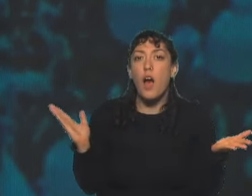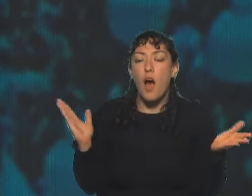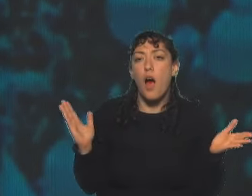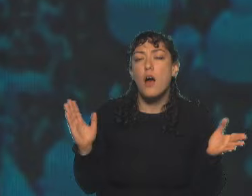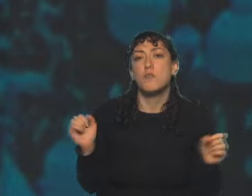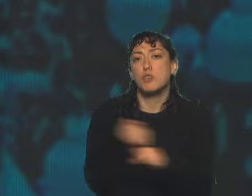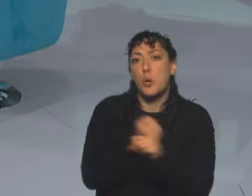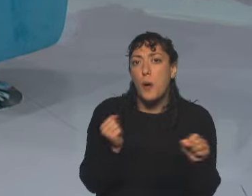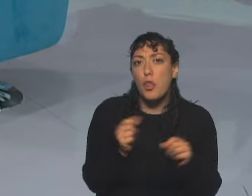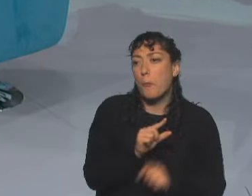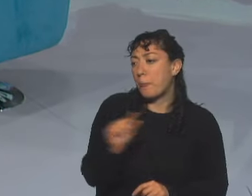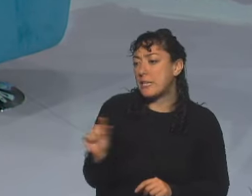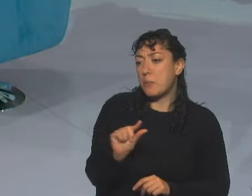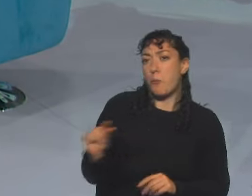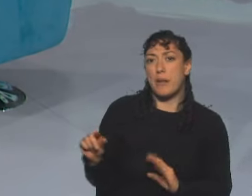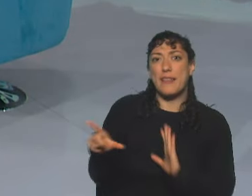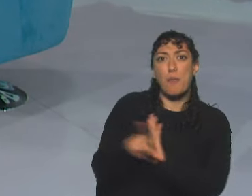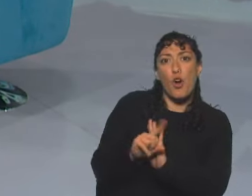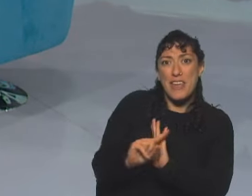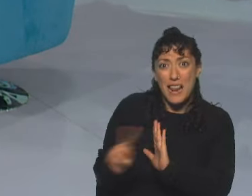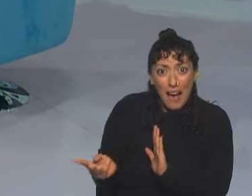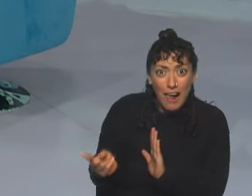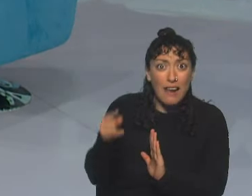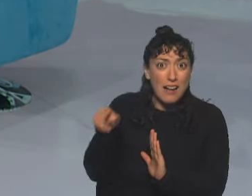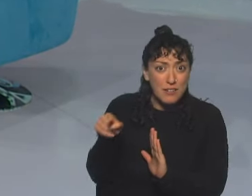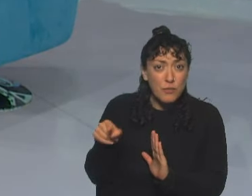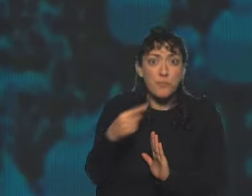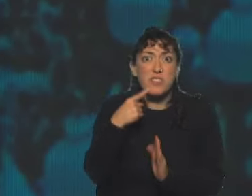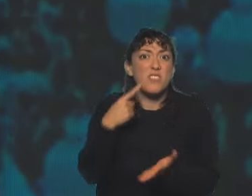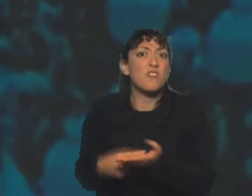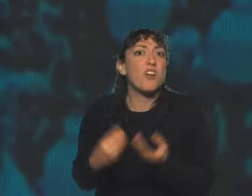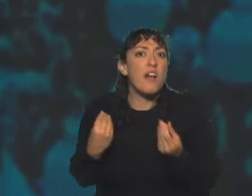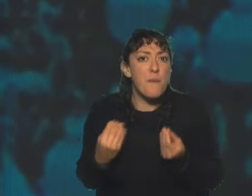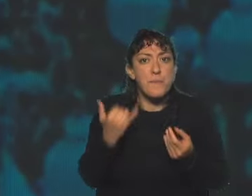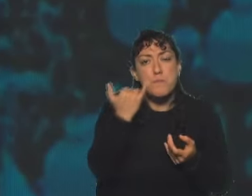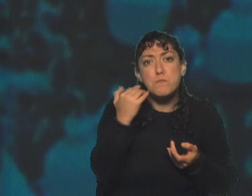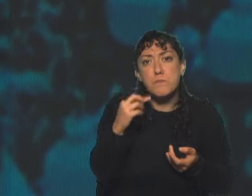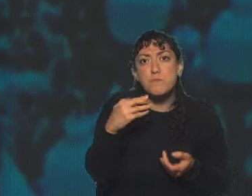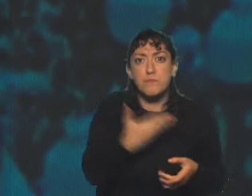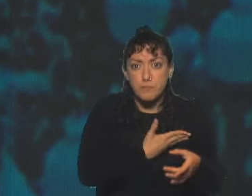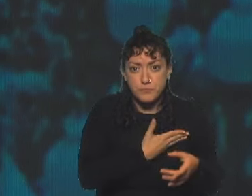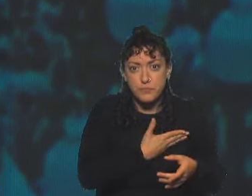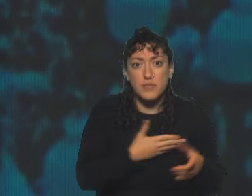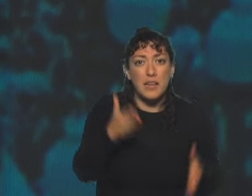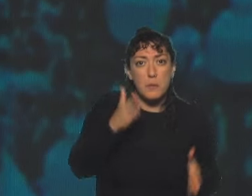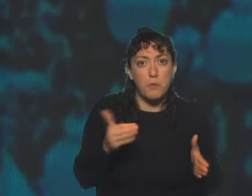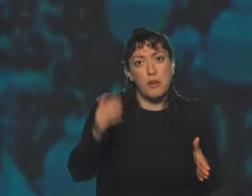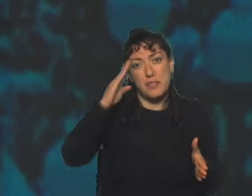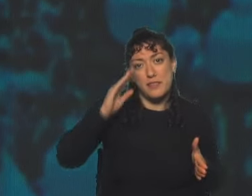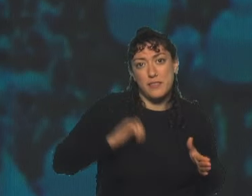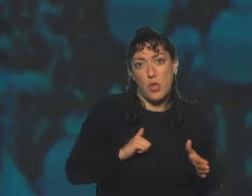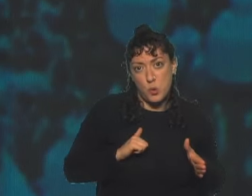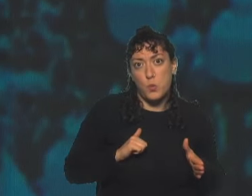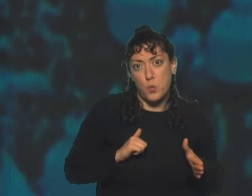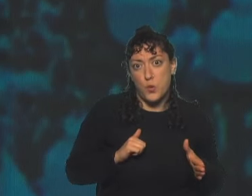préstamos ilegales que iban a determinar que YPF, que la dictadura militar accediera